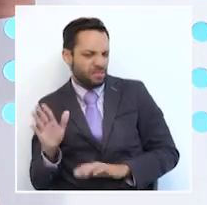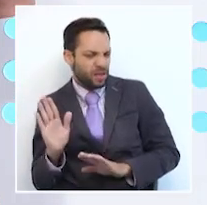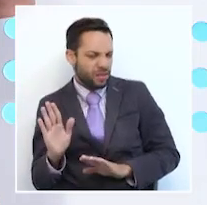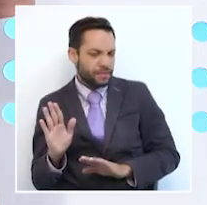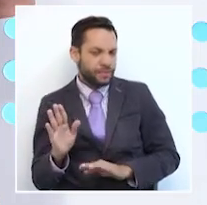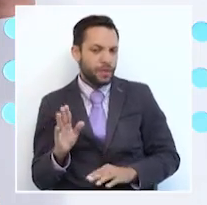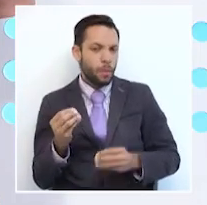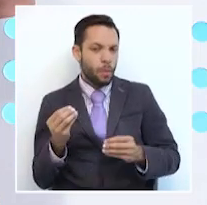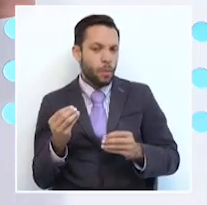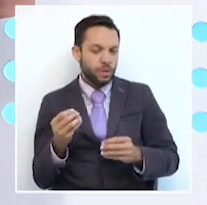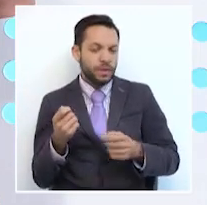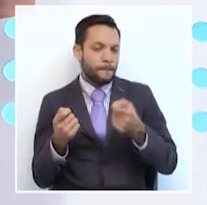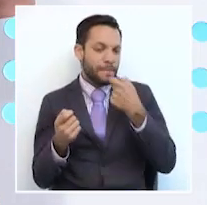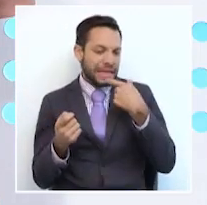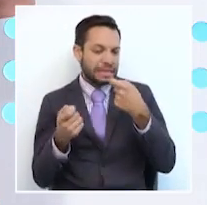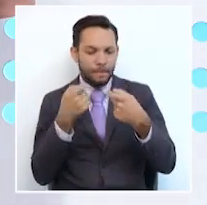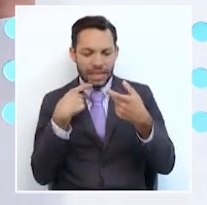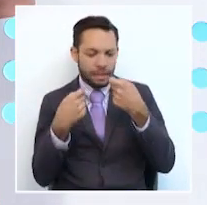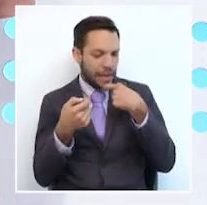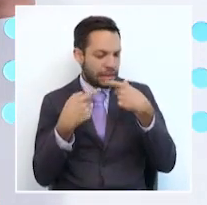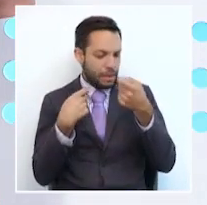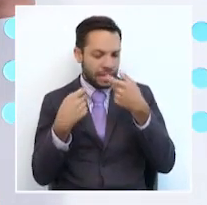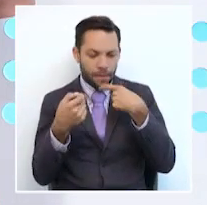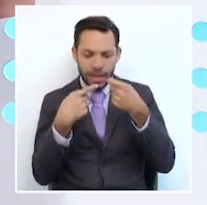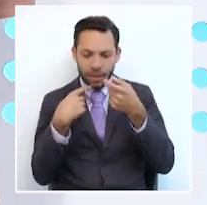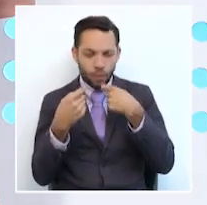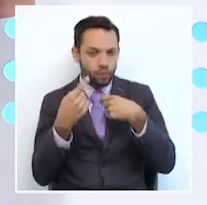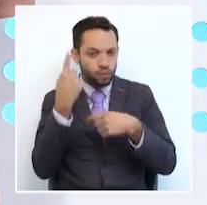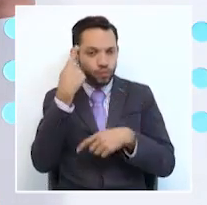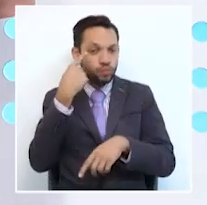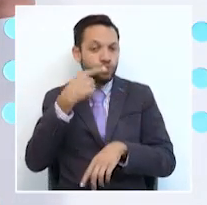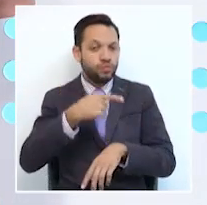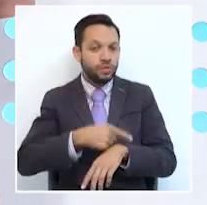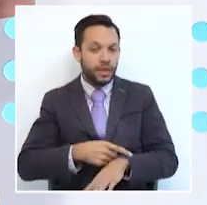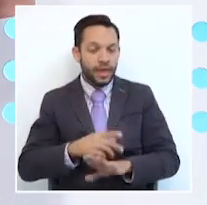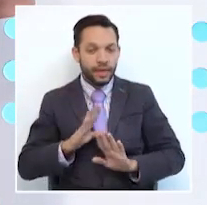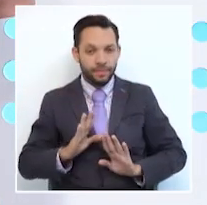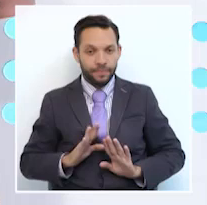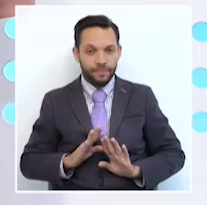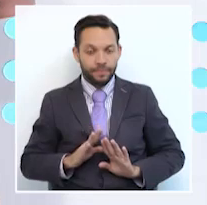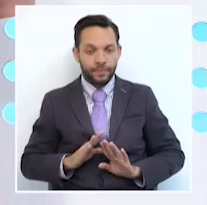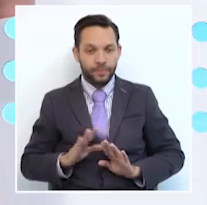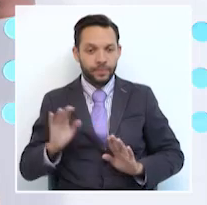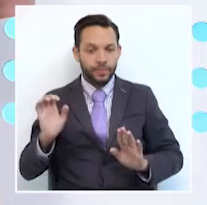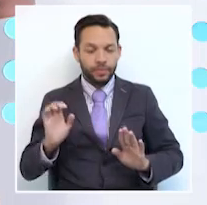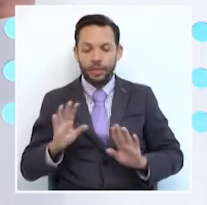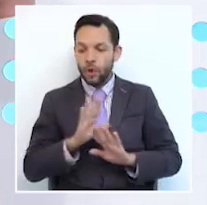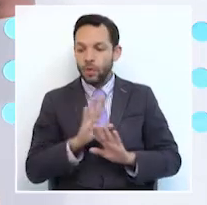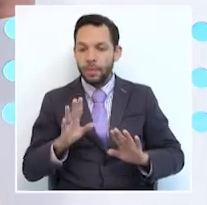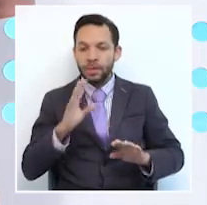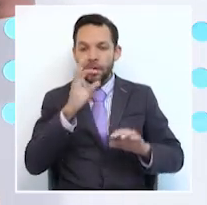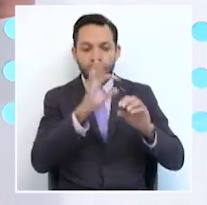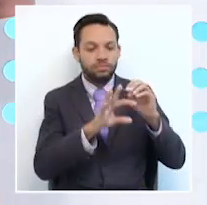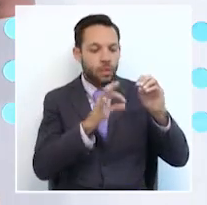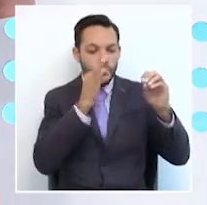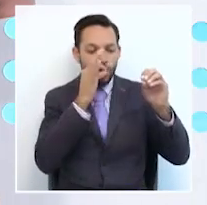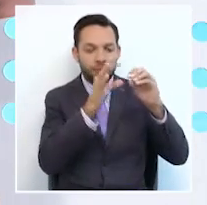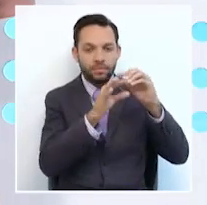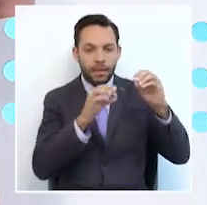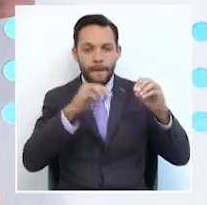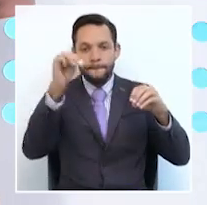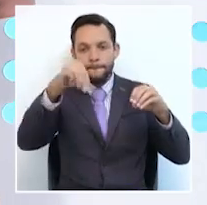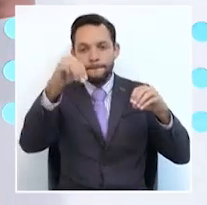para la hipertensión un día a la semana así hay una de uvas le mandamos un día a la semana señora todos los martes